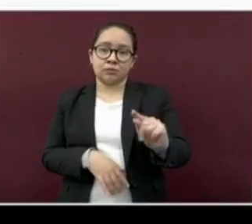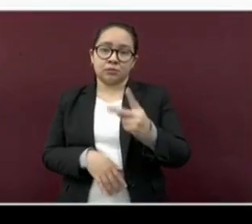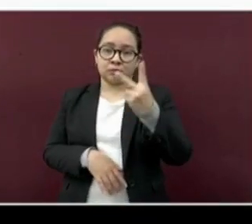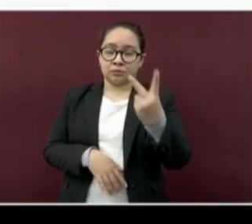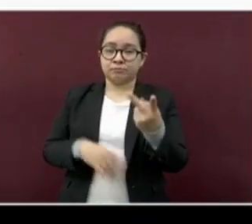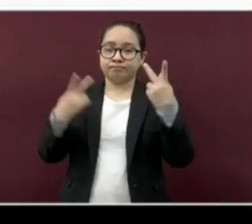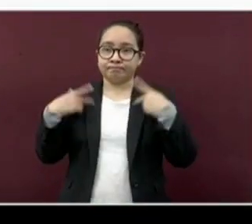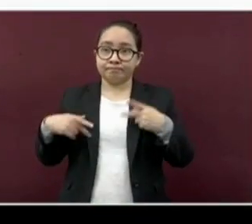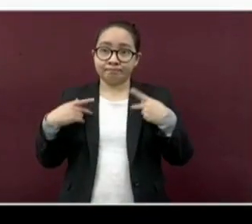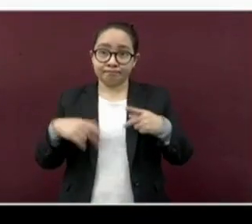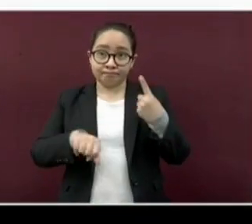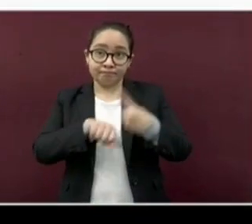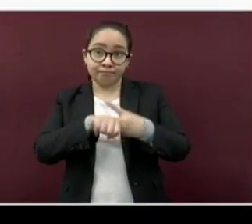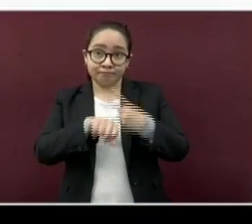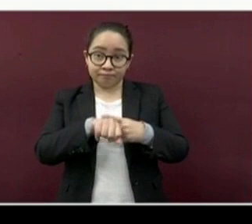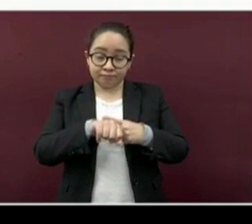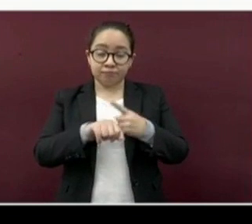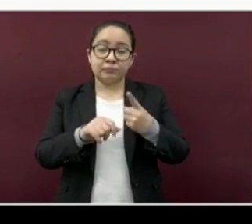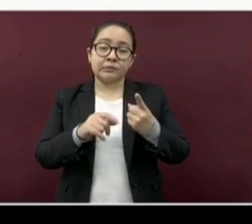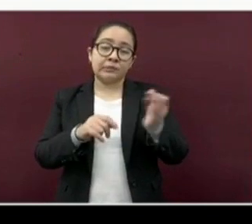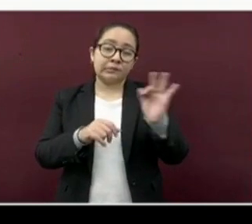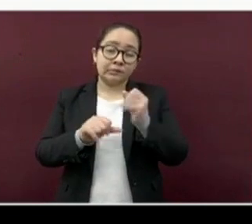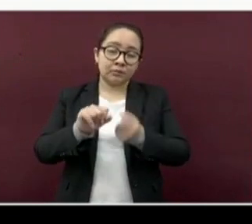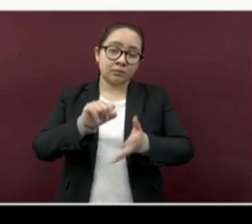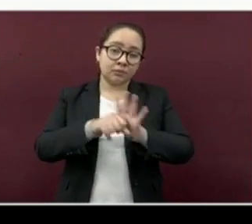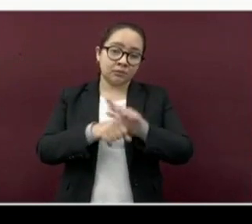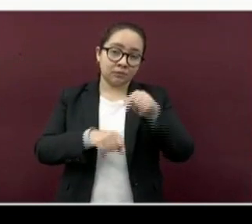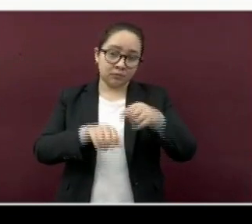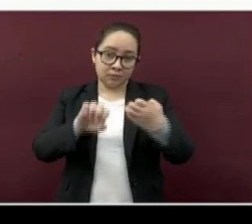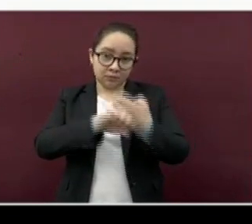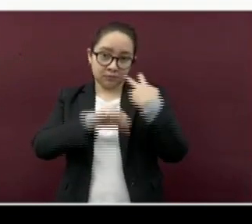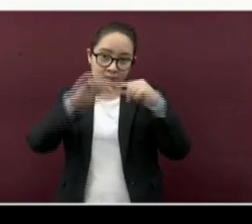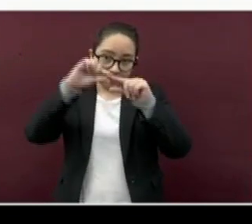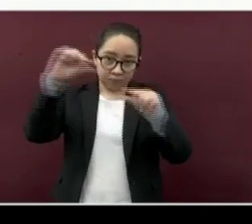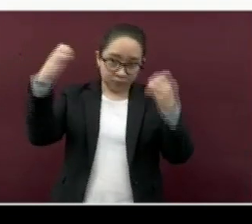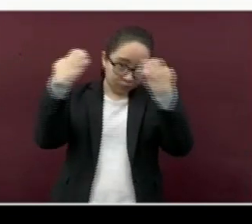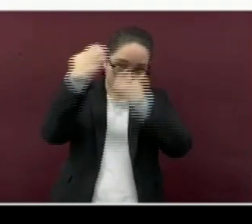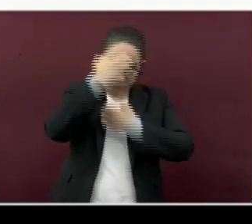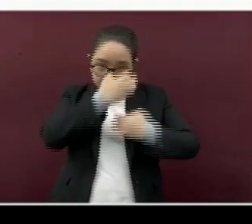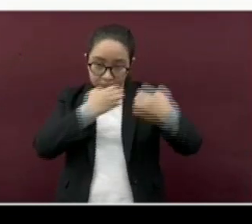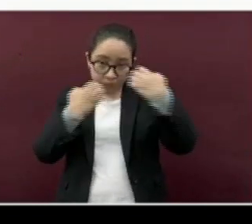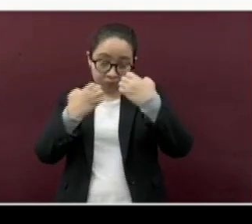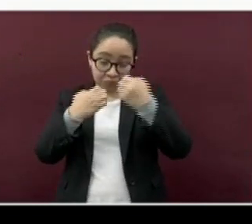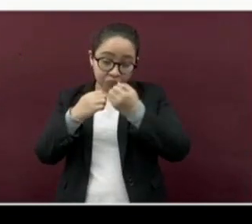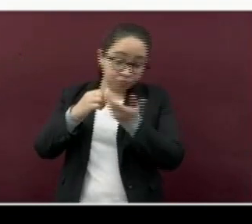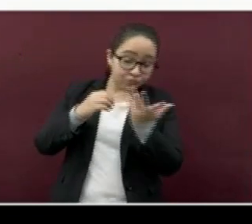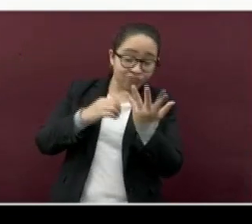219.872 los enfermos estudiados con diagnóstico probable de COVID-19. Negativos,